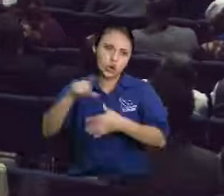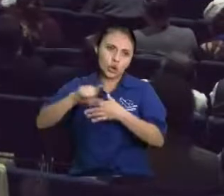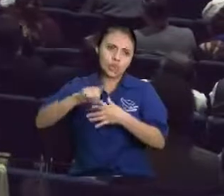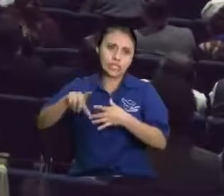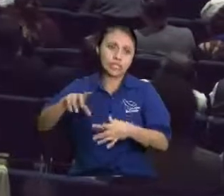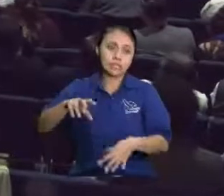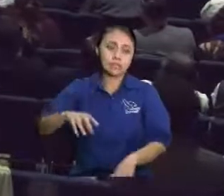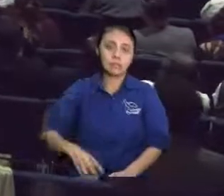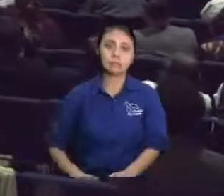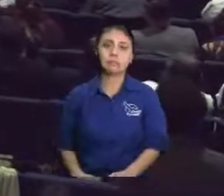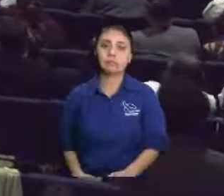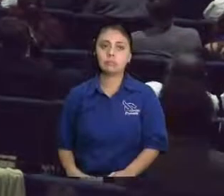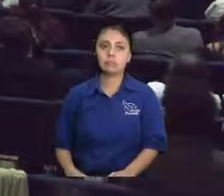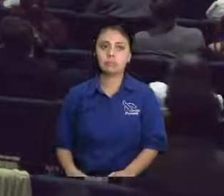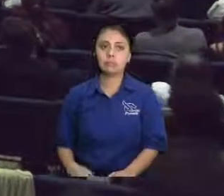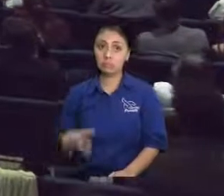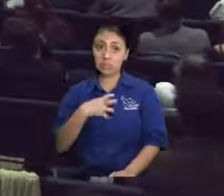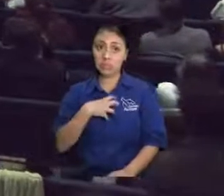pásenme el micrófono